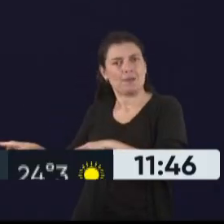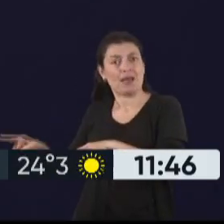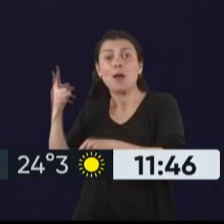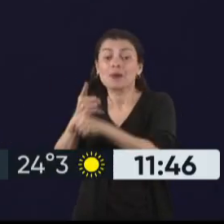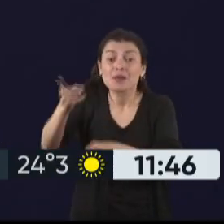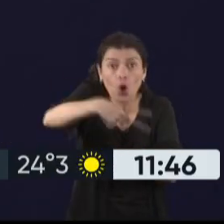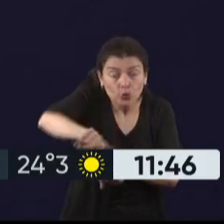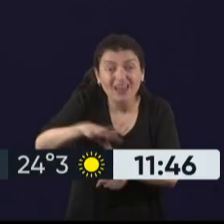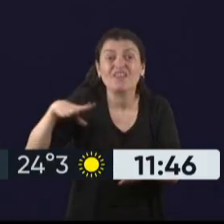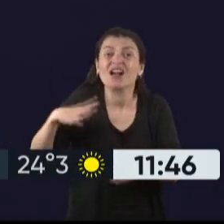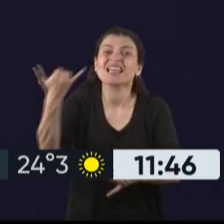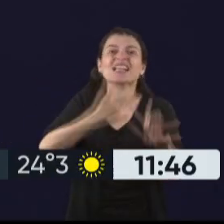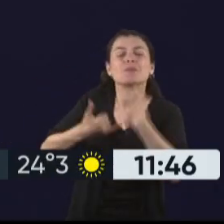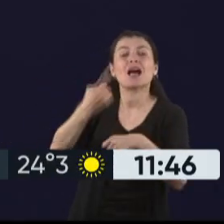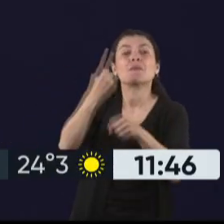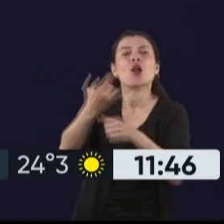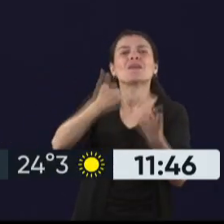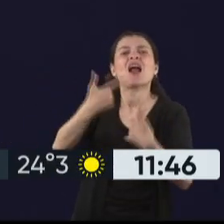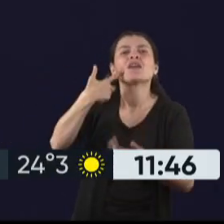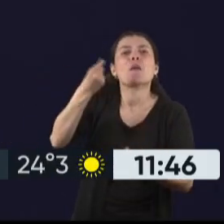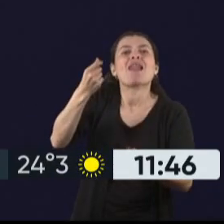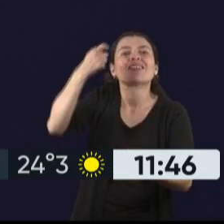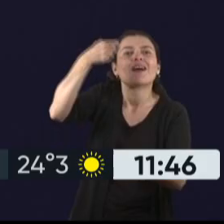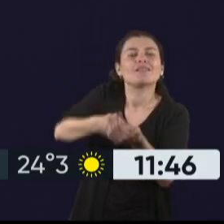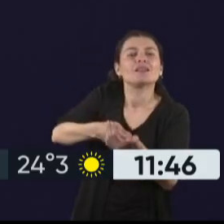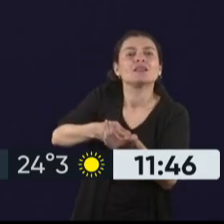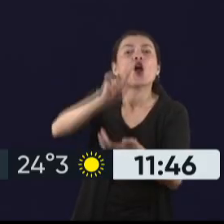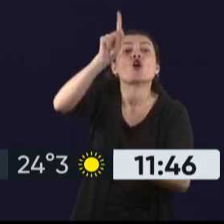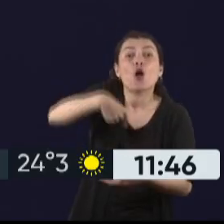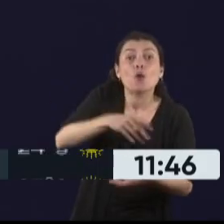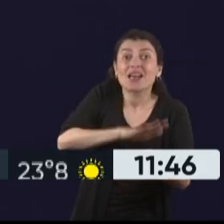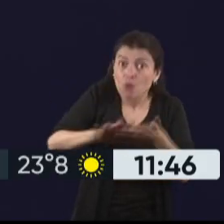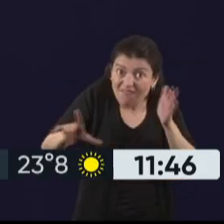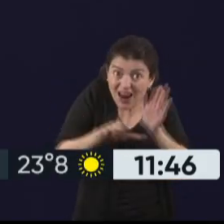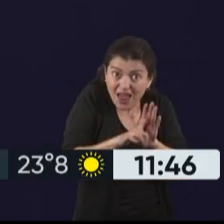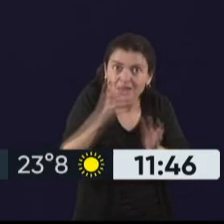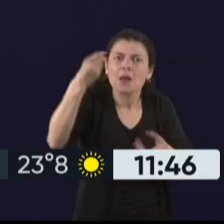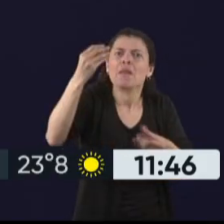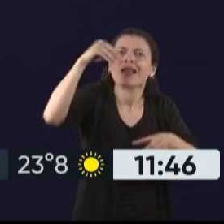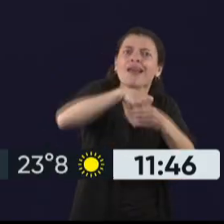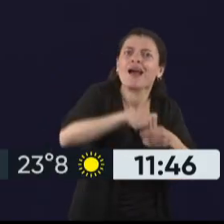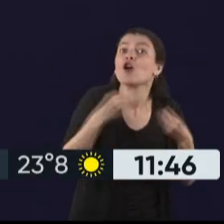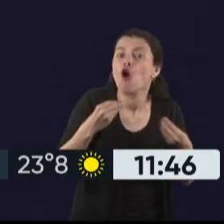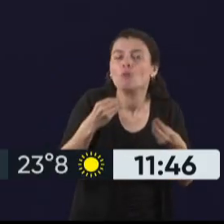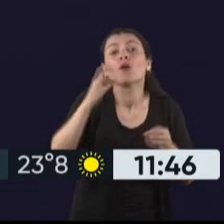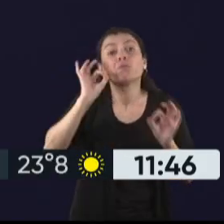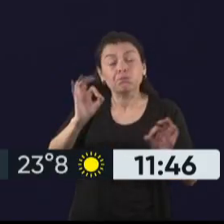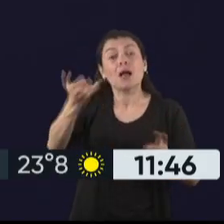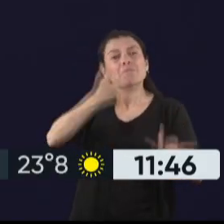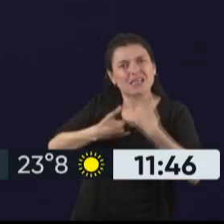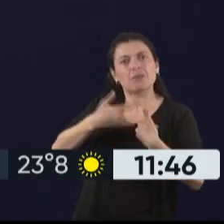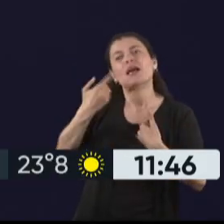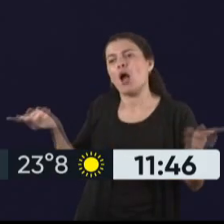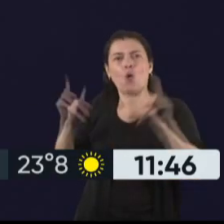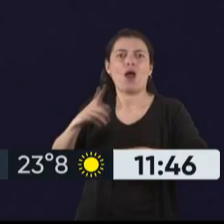financiar eso. Mientras tanto, por supuesto que el jefe de gabinete es quien tiene la potestad de reasignar partidas. Lo que esté